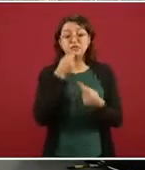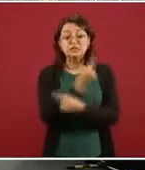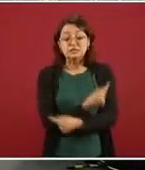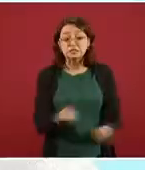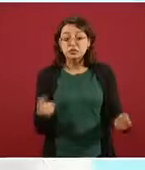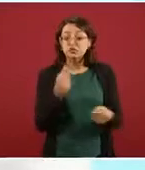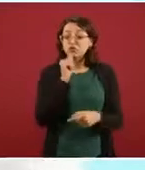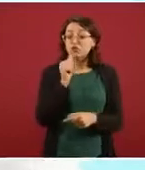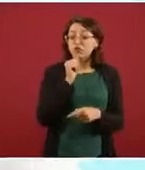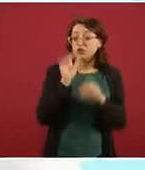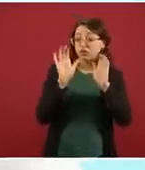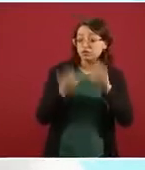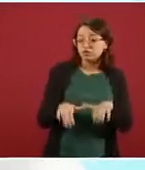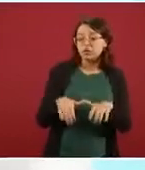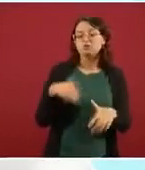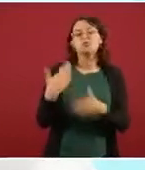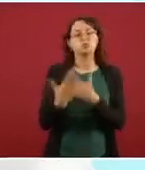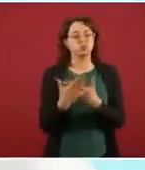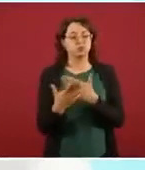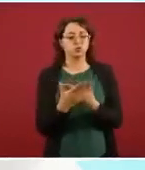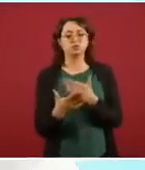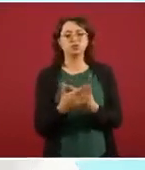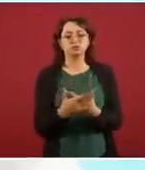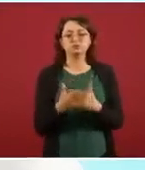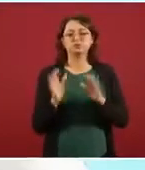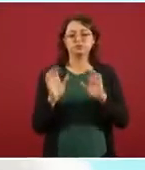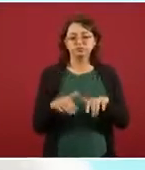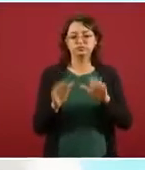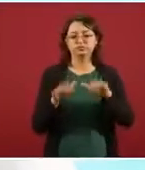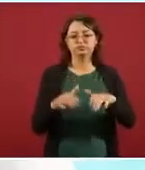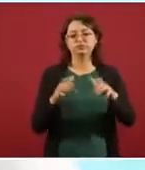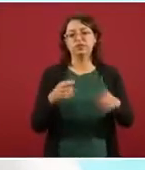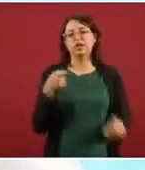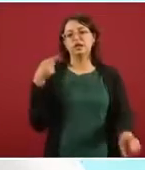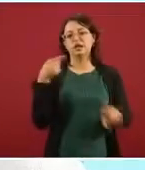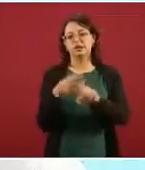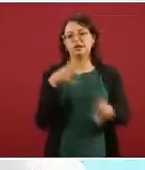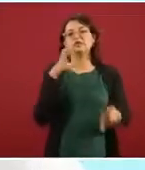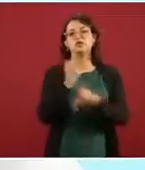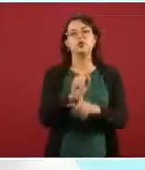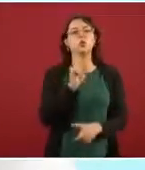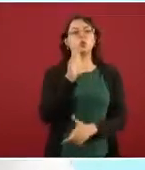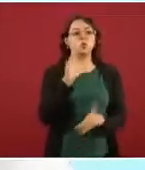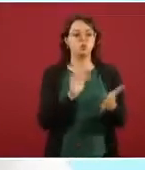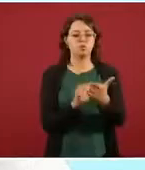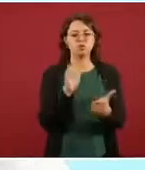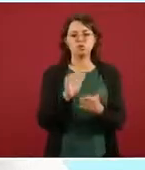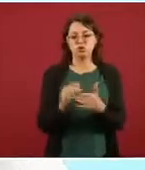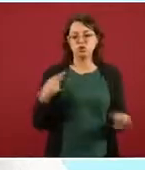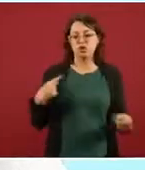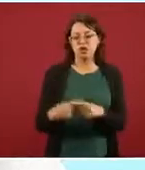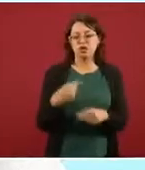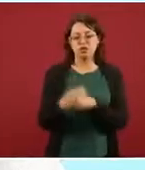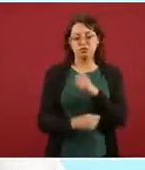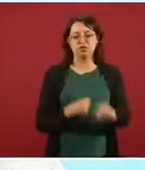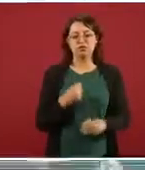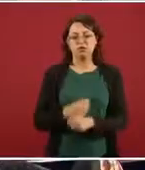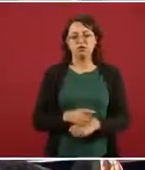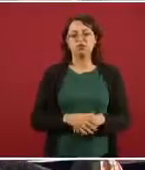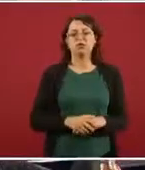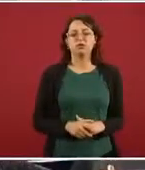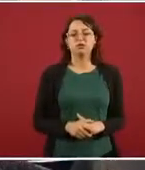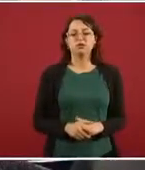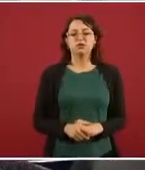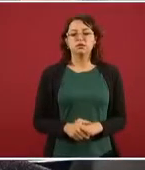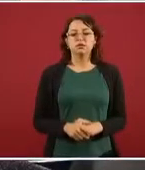lo haremos en los meses próximos hasta llegar a la meta de 1 millón, que es la meta que tenemos establecida.